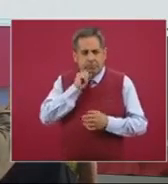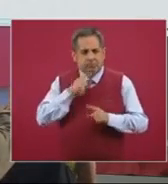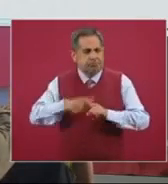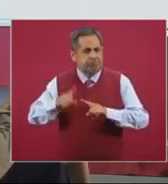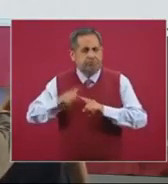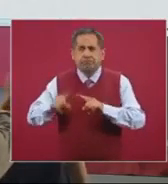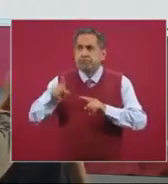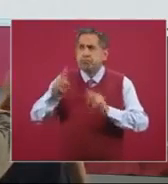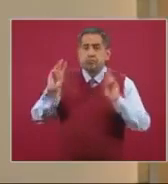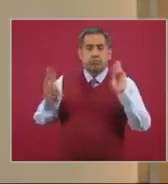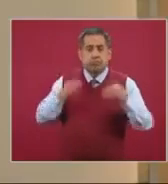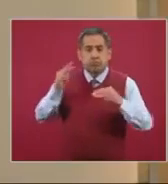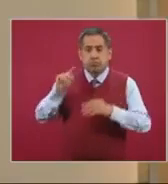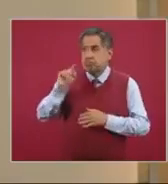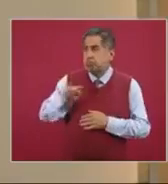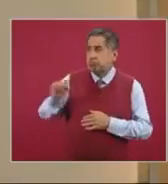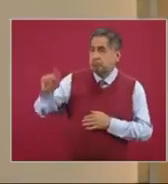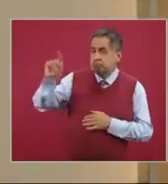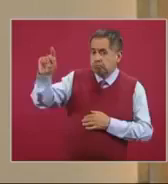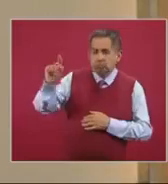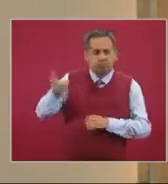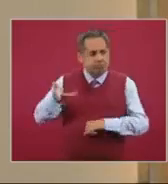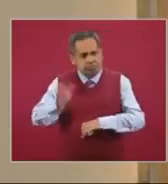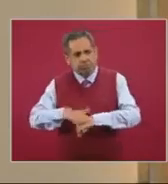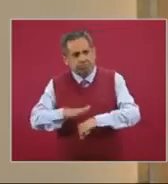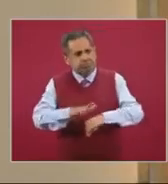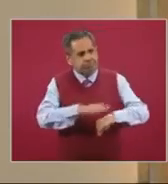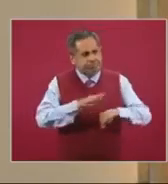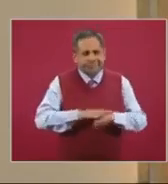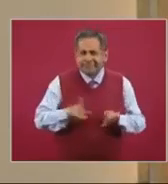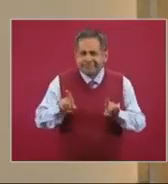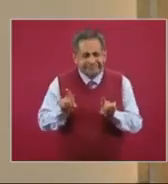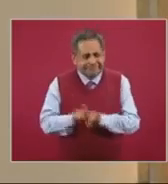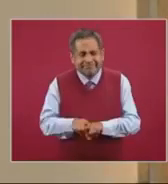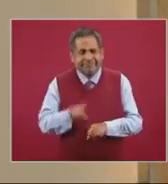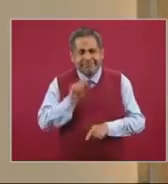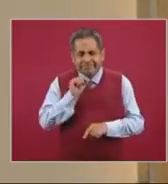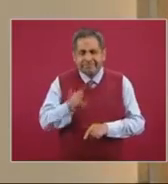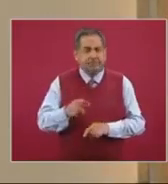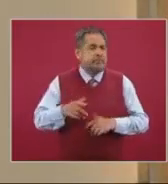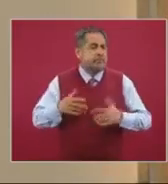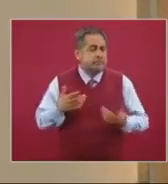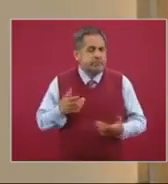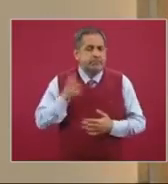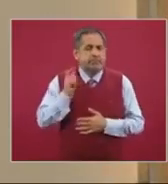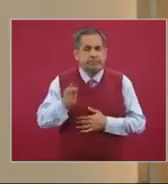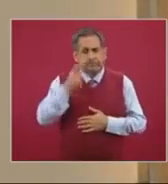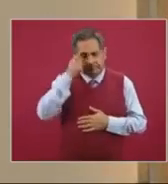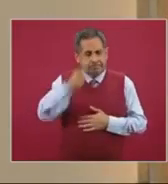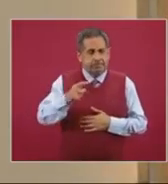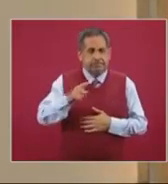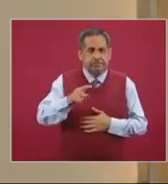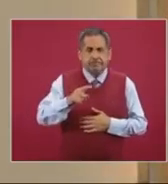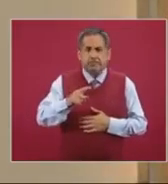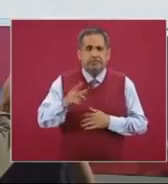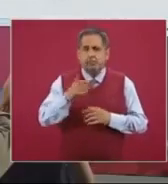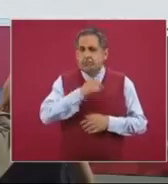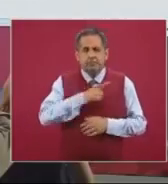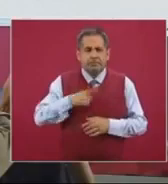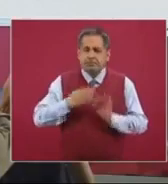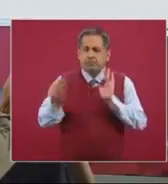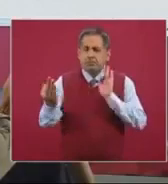múltiples agencias de salud pública de los países del mundo, y consiste fundamentalmente en evitar la cercanía entre